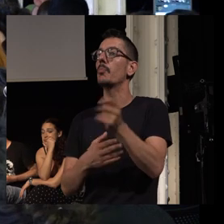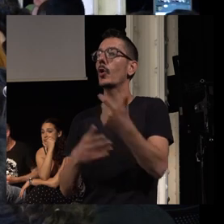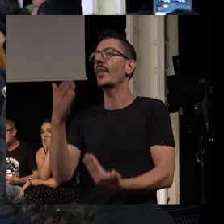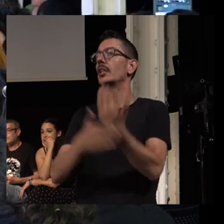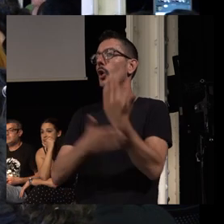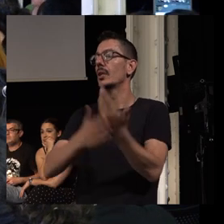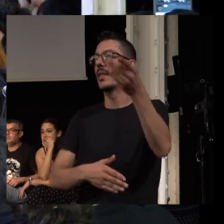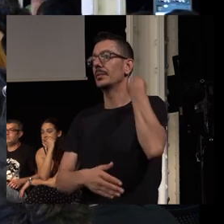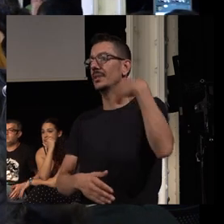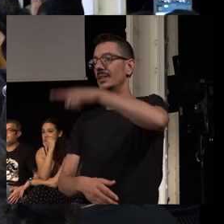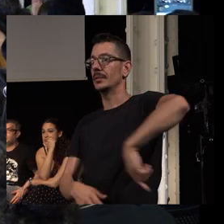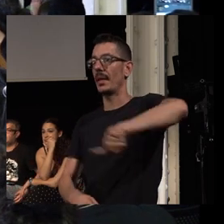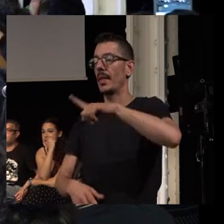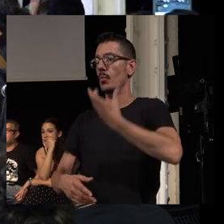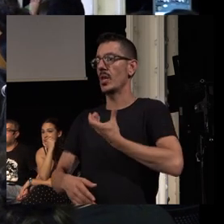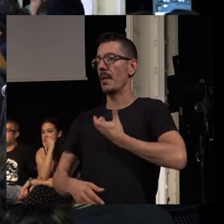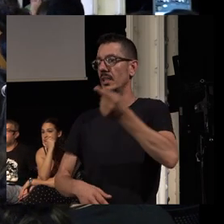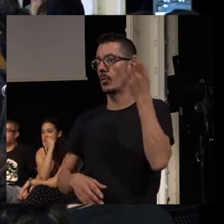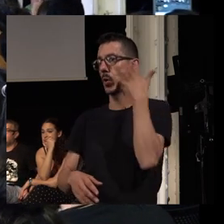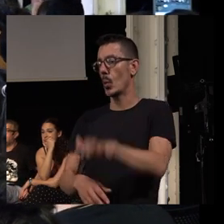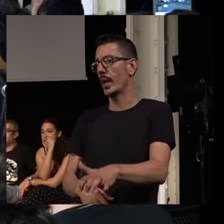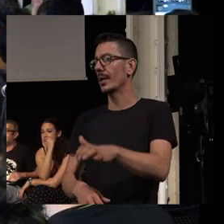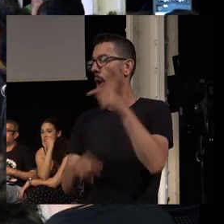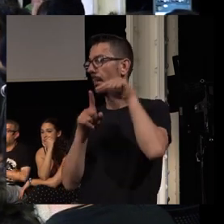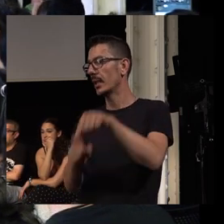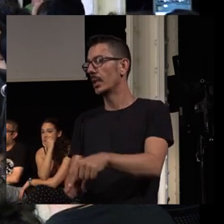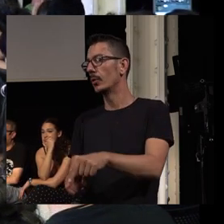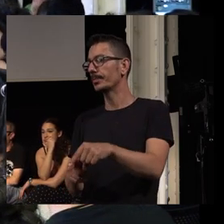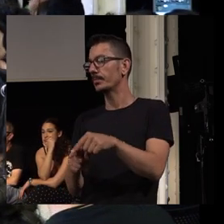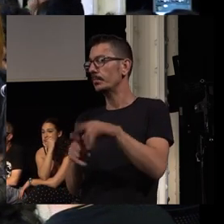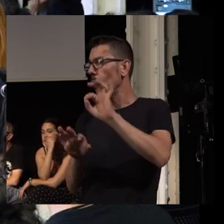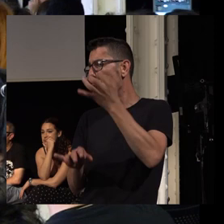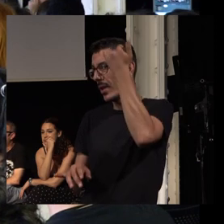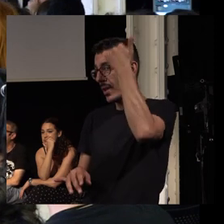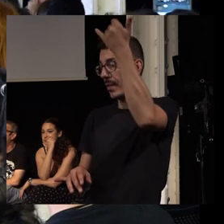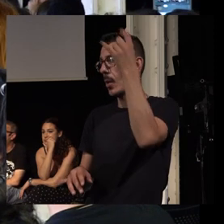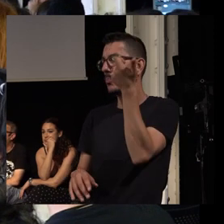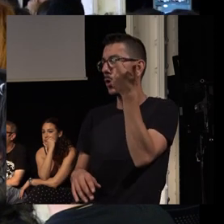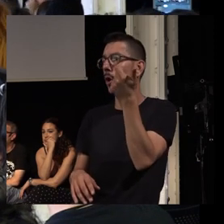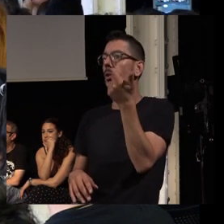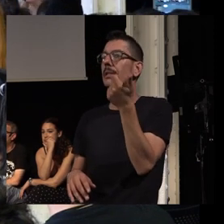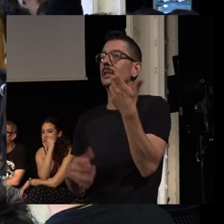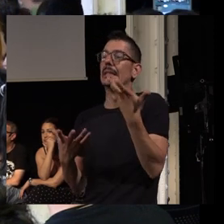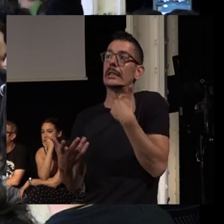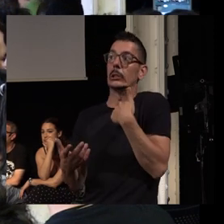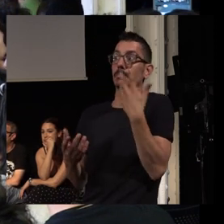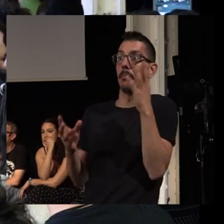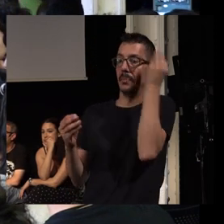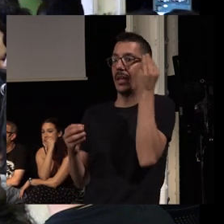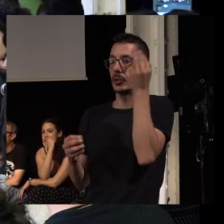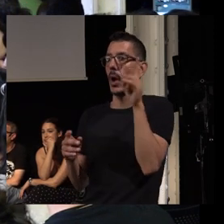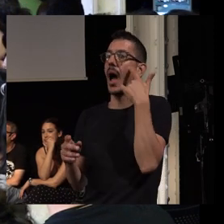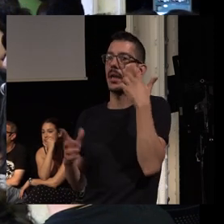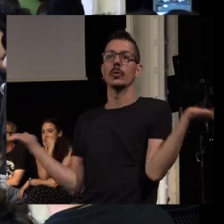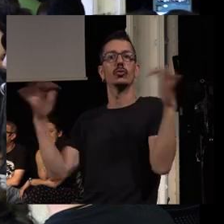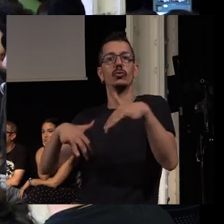jornadas de municipalismo queer tenían también pues como una idea de ir, entiendo, ¿no? Era una propuesta de sentarnos